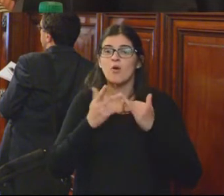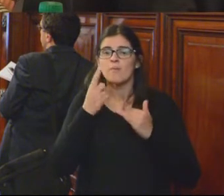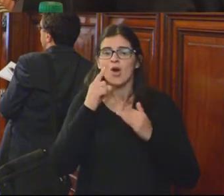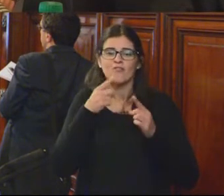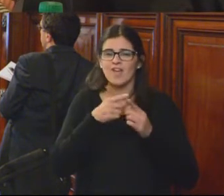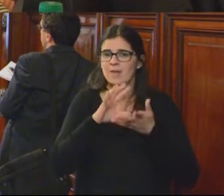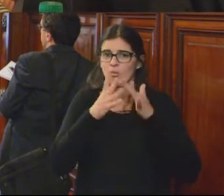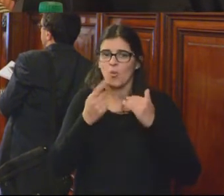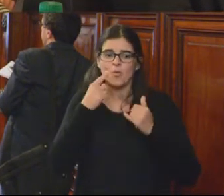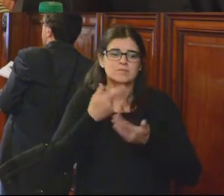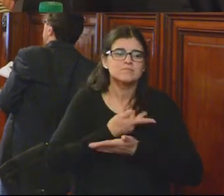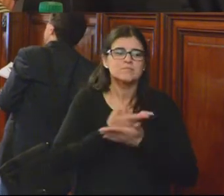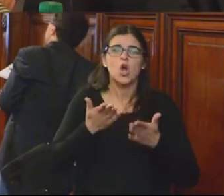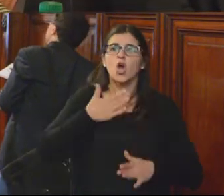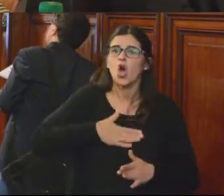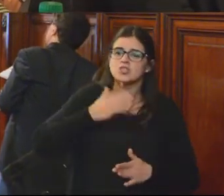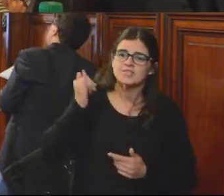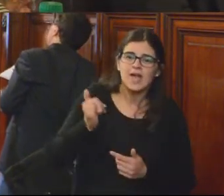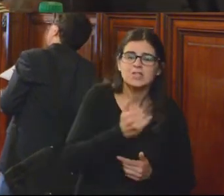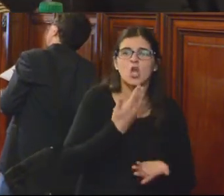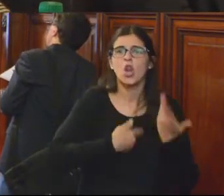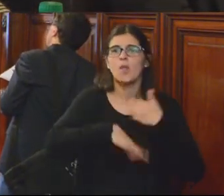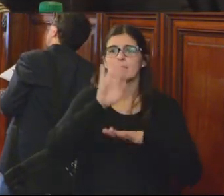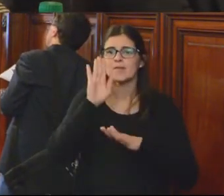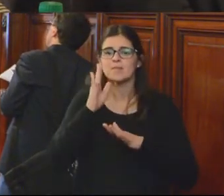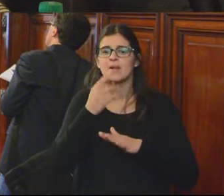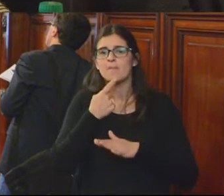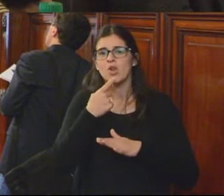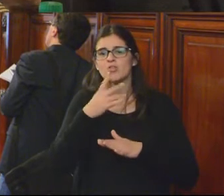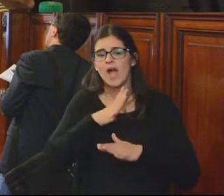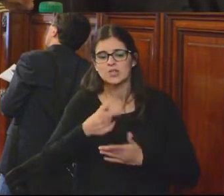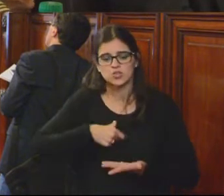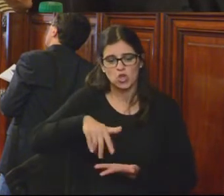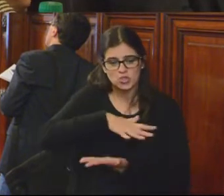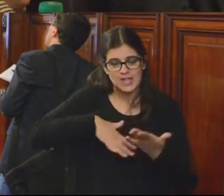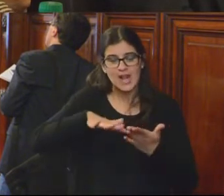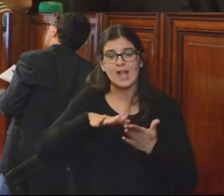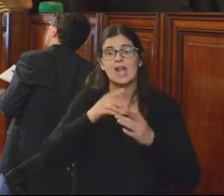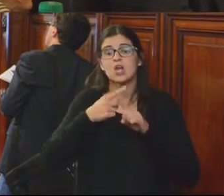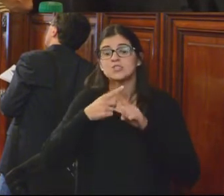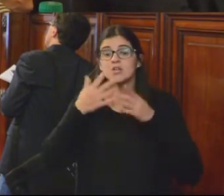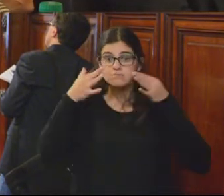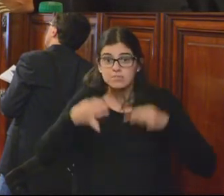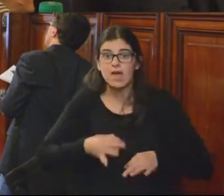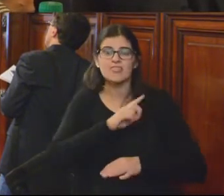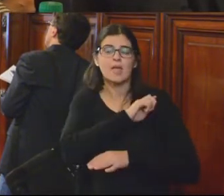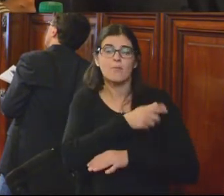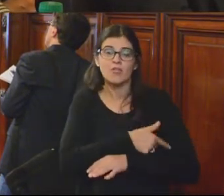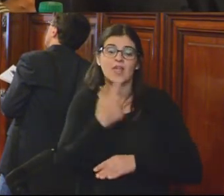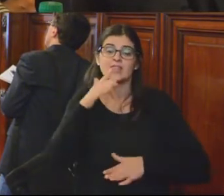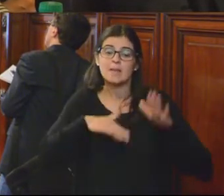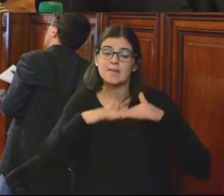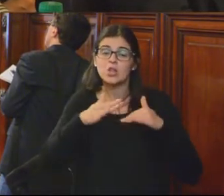fue lograr un amplio consenso entre los principales actores políticos y sociales, es decir, los factores reales de poder, según